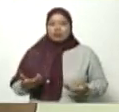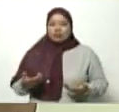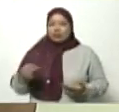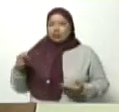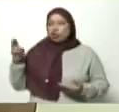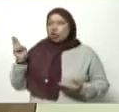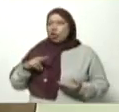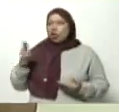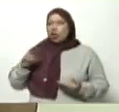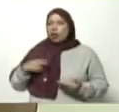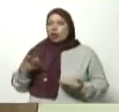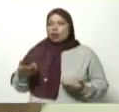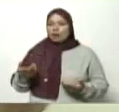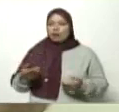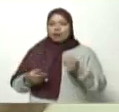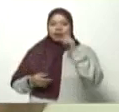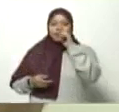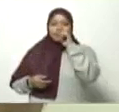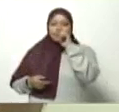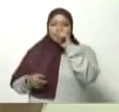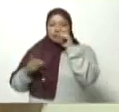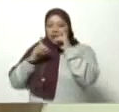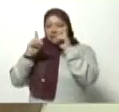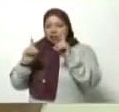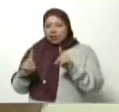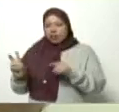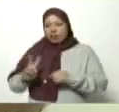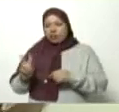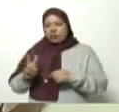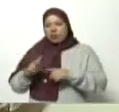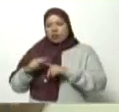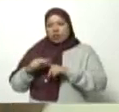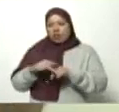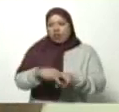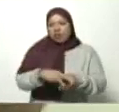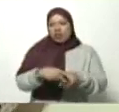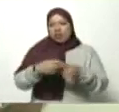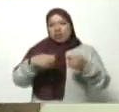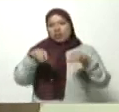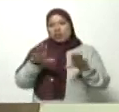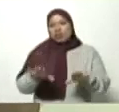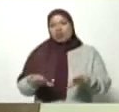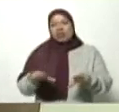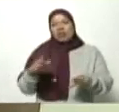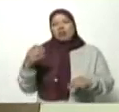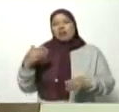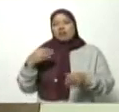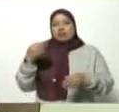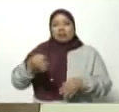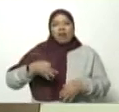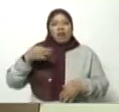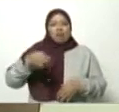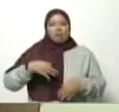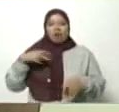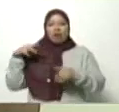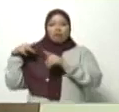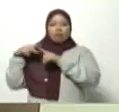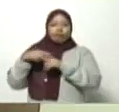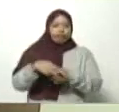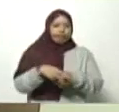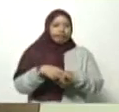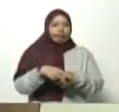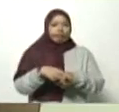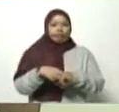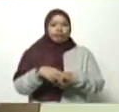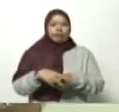nunca, ellos decidieron que con Venezuela van a desistir, ellos van a seguir atacándonos. Ellos van a